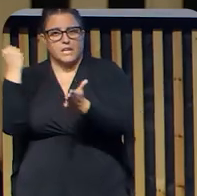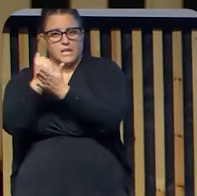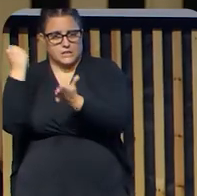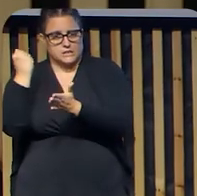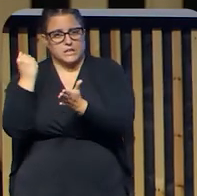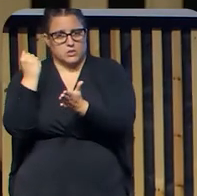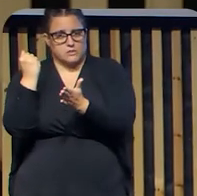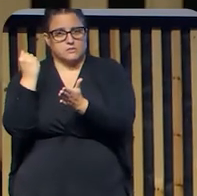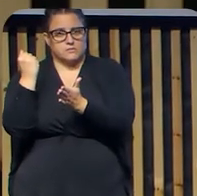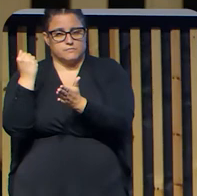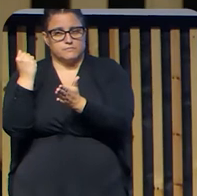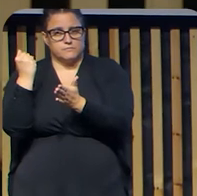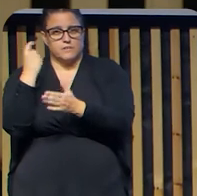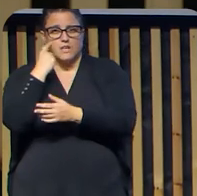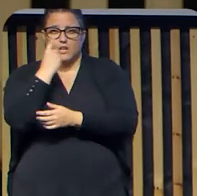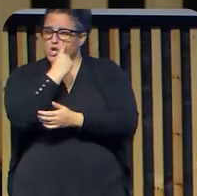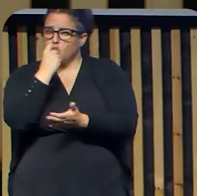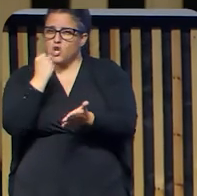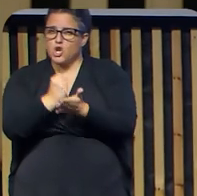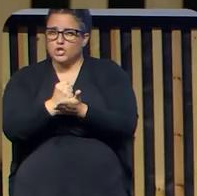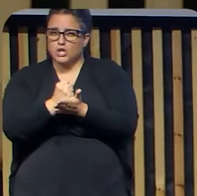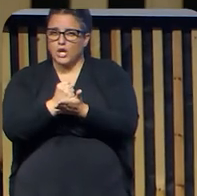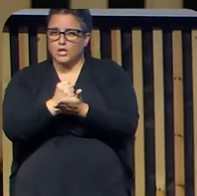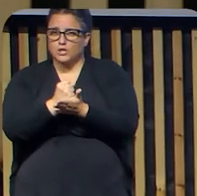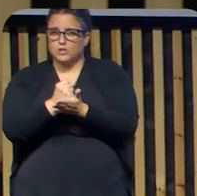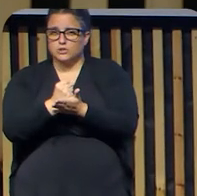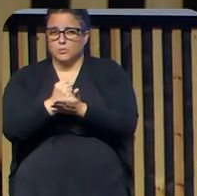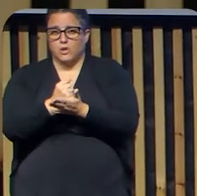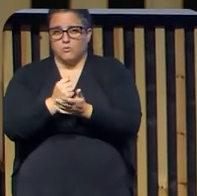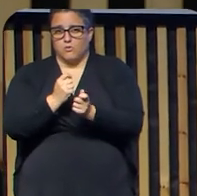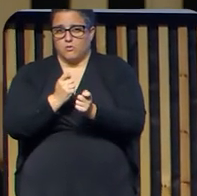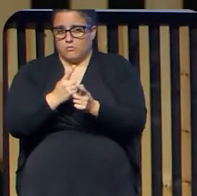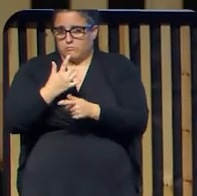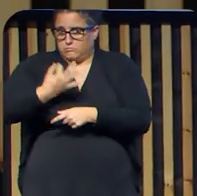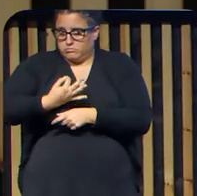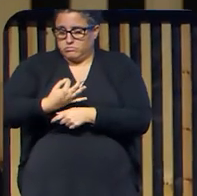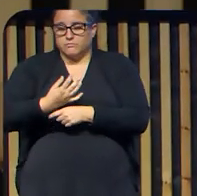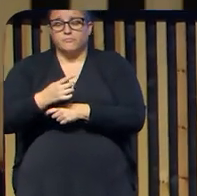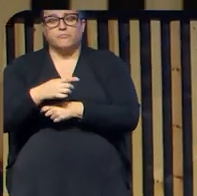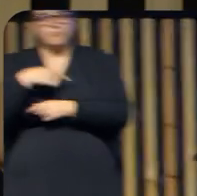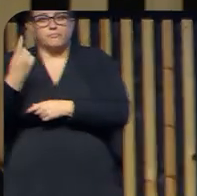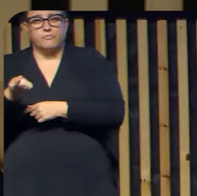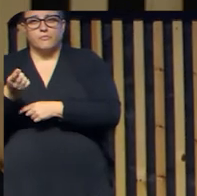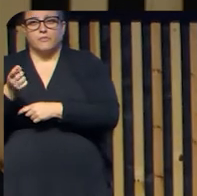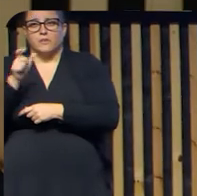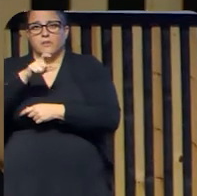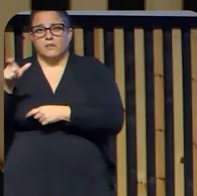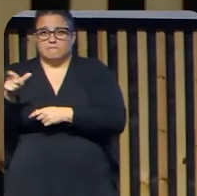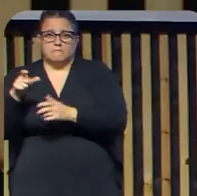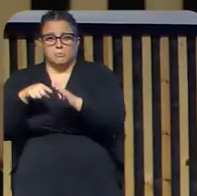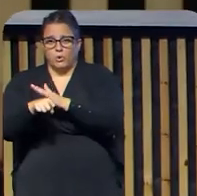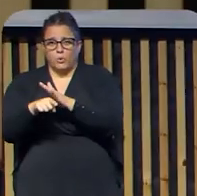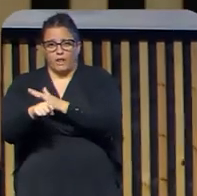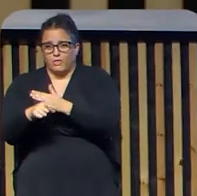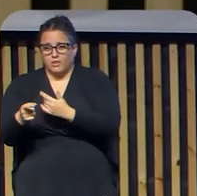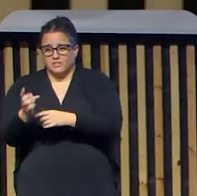tenemos a los procuradores Y tenemos a todo el campo de la Administración o sea es mucha gente